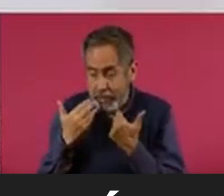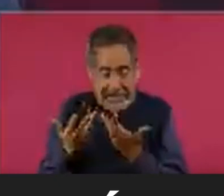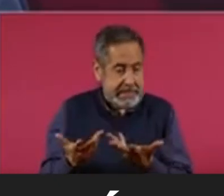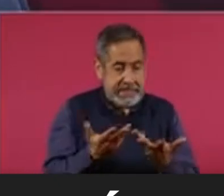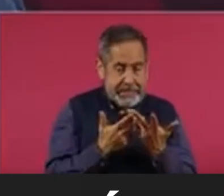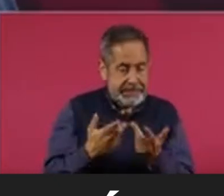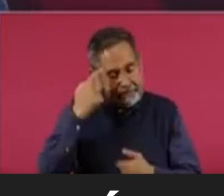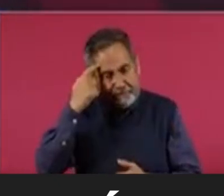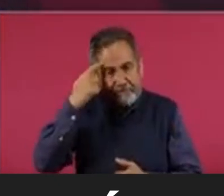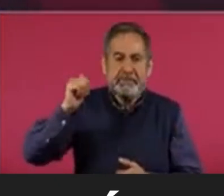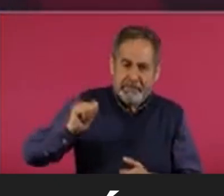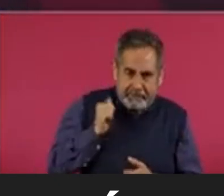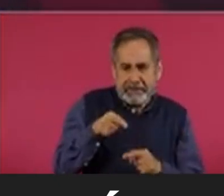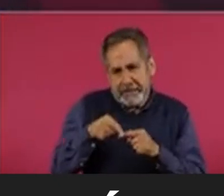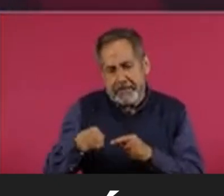aprovecho